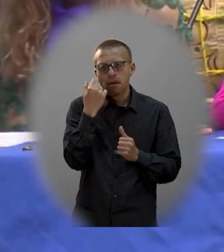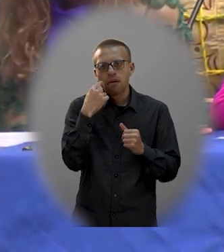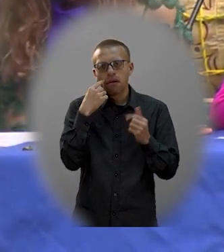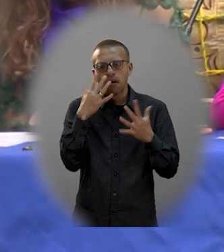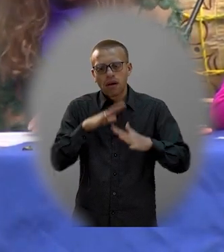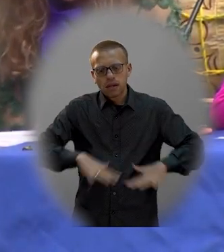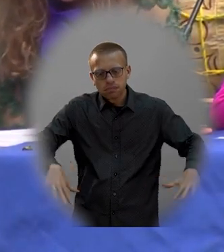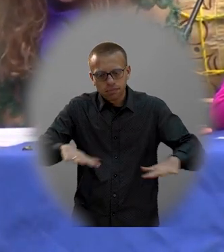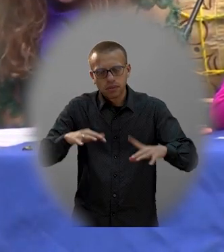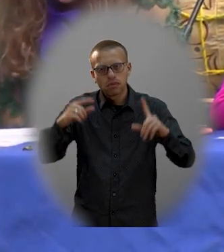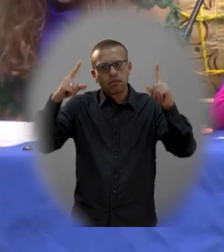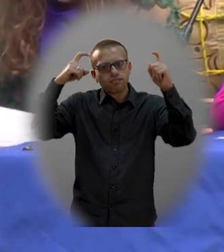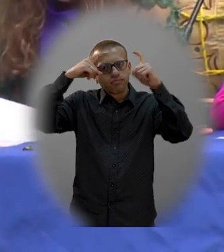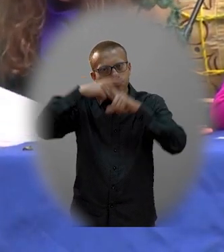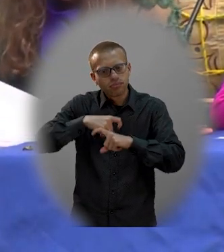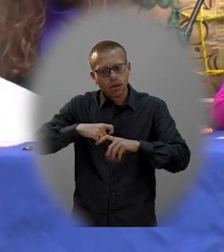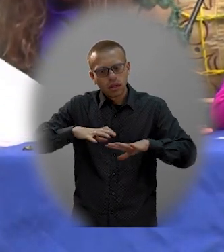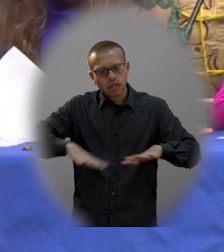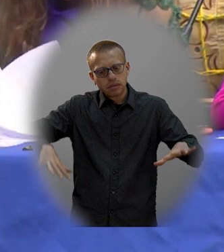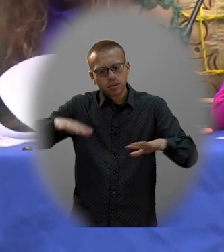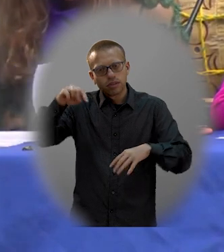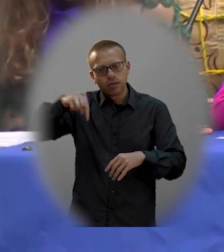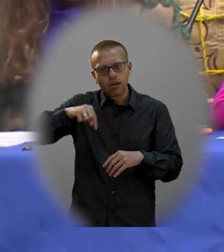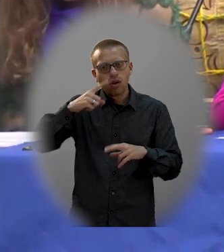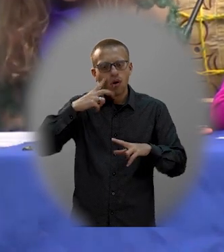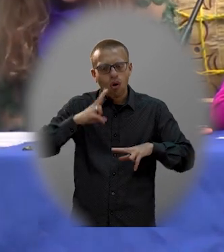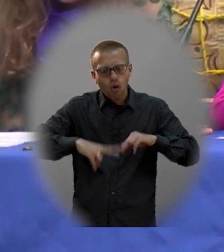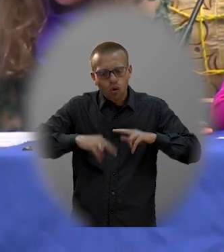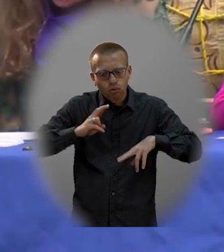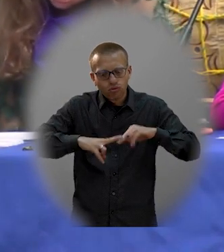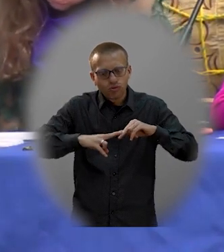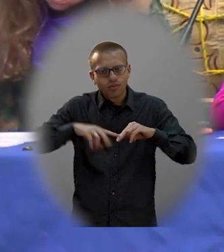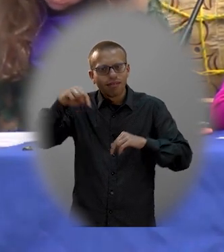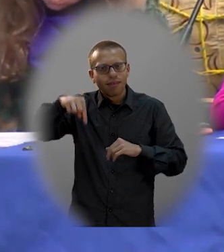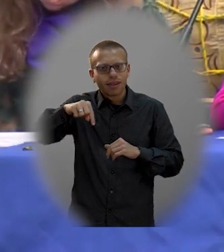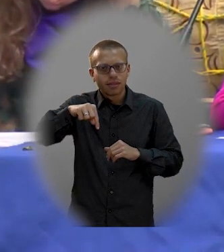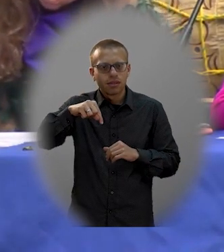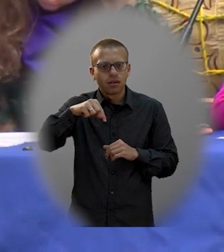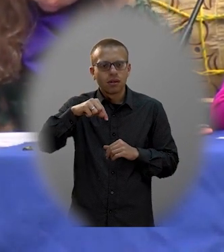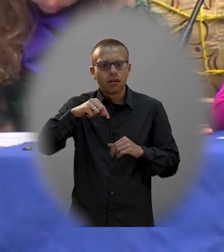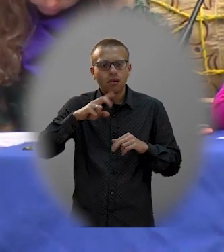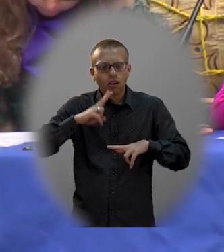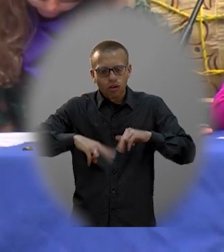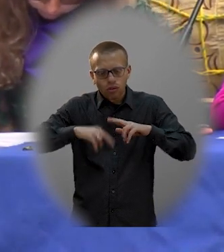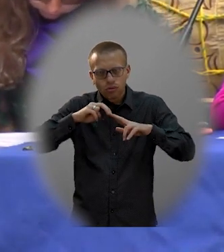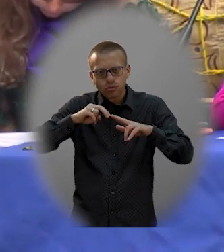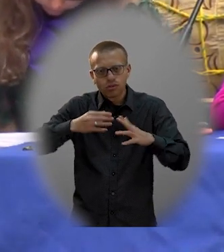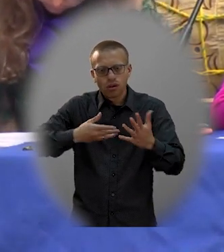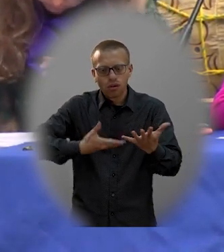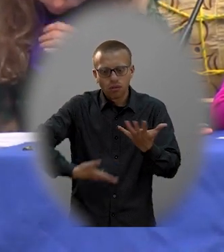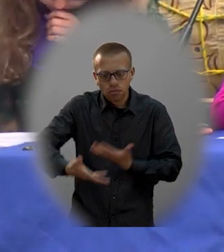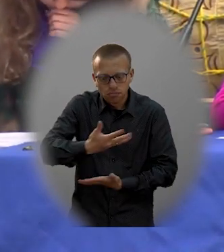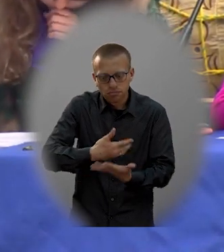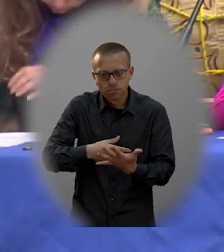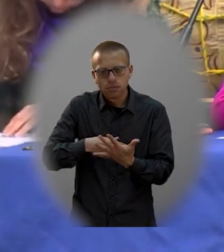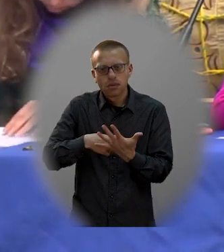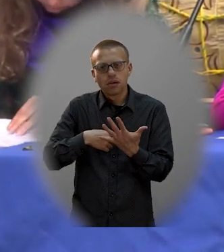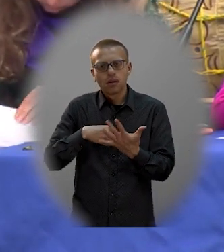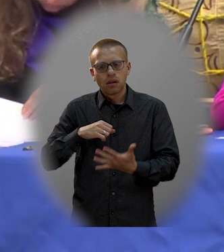seguir reiterando espacios de reflexión, seguir construyendo junto con nosotras, como con otras individualidades,